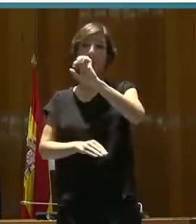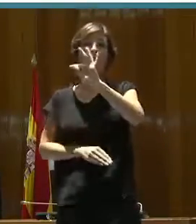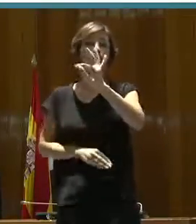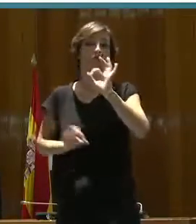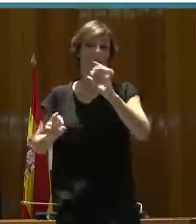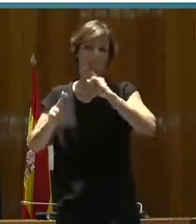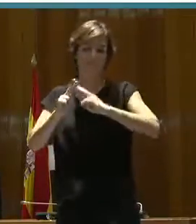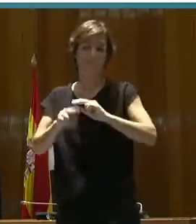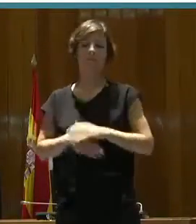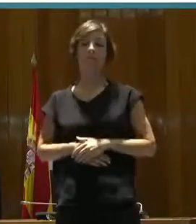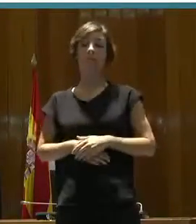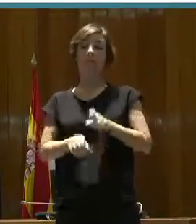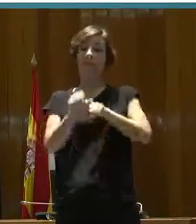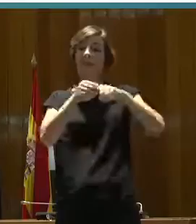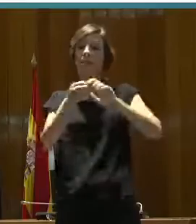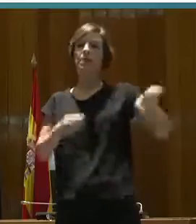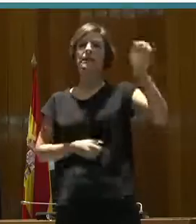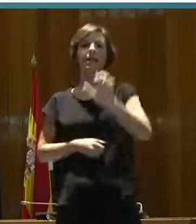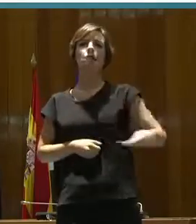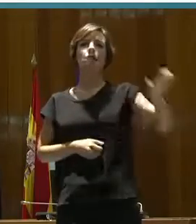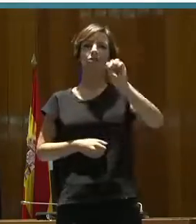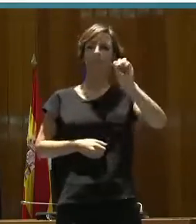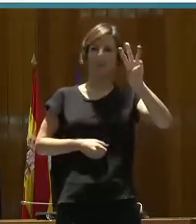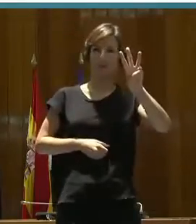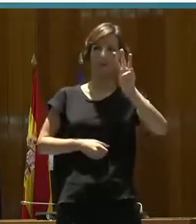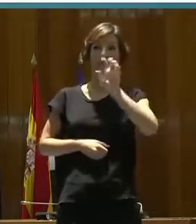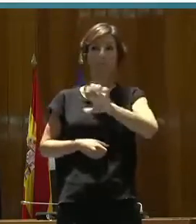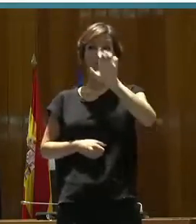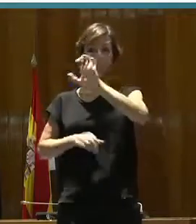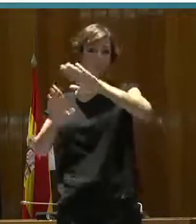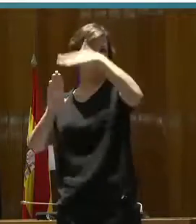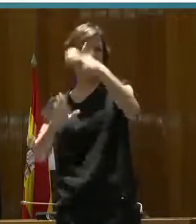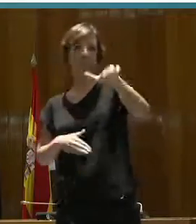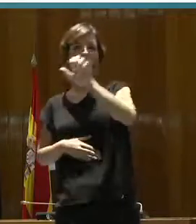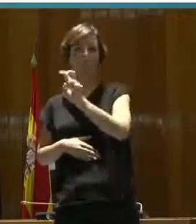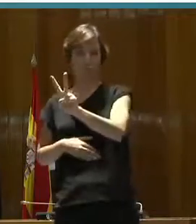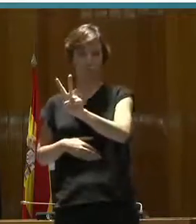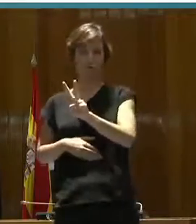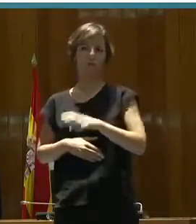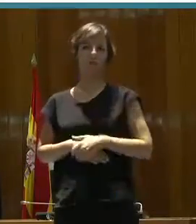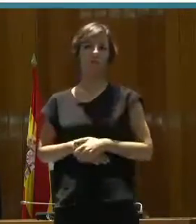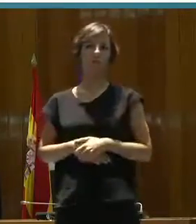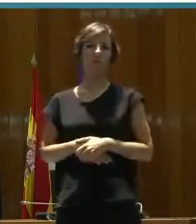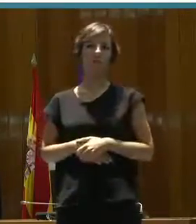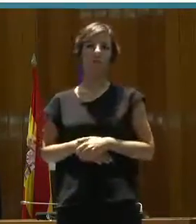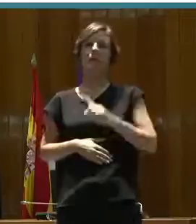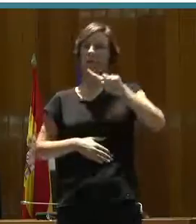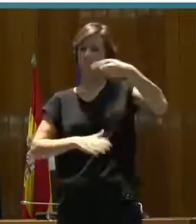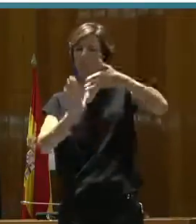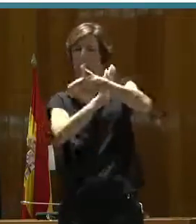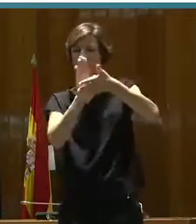13 países europeos y 2 países extracomunitarios. Más adelante les